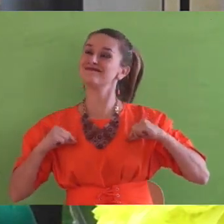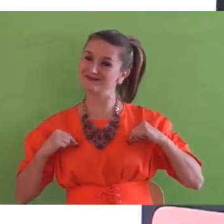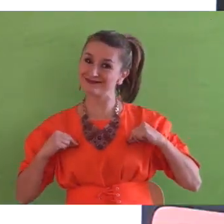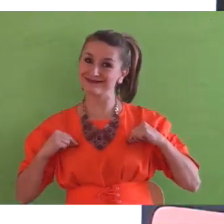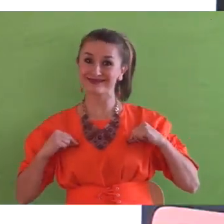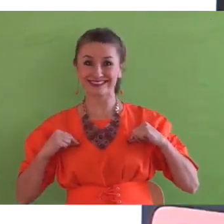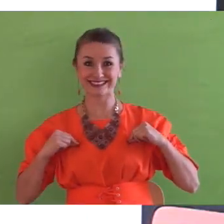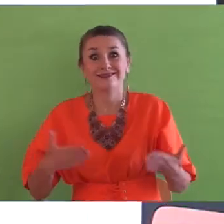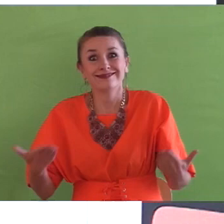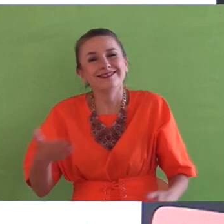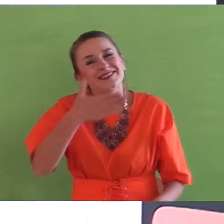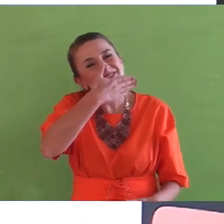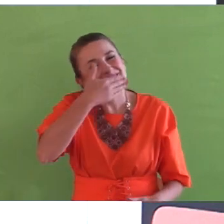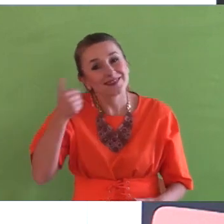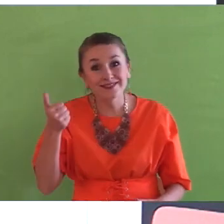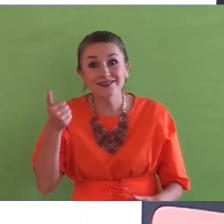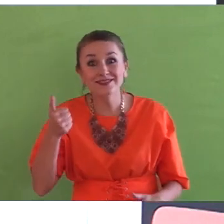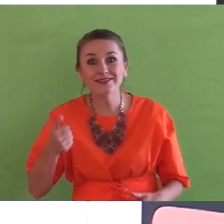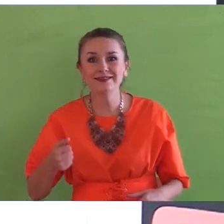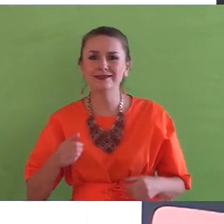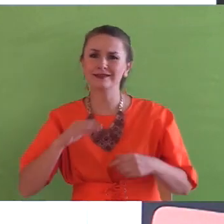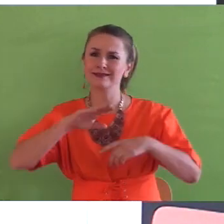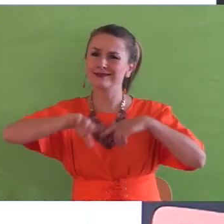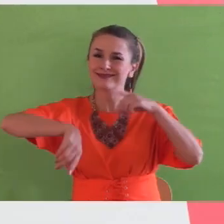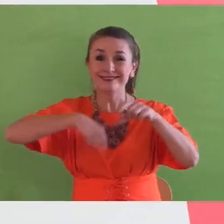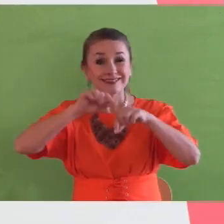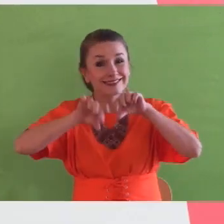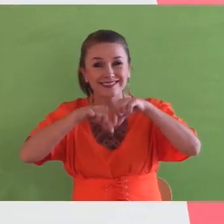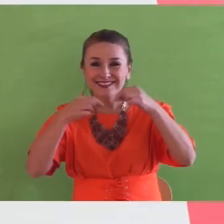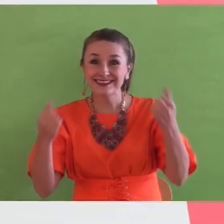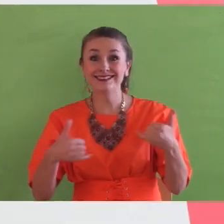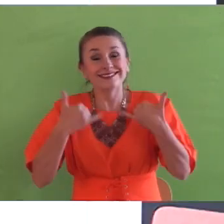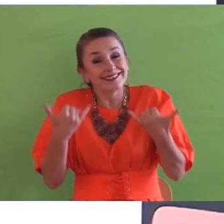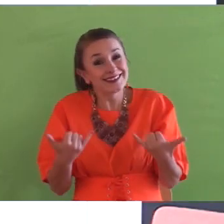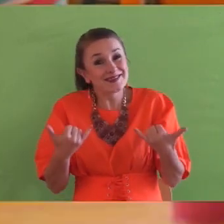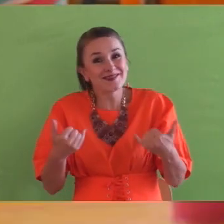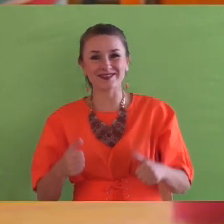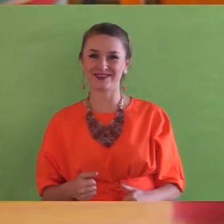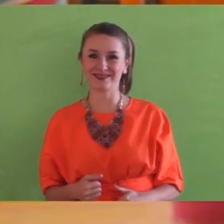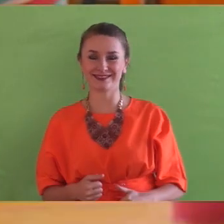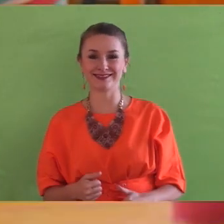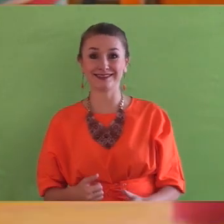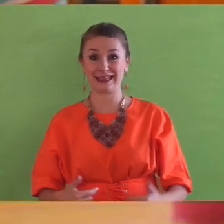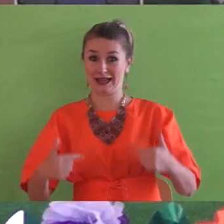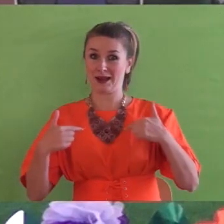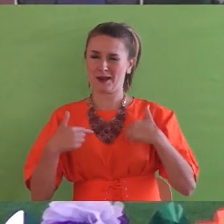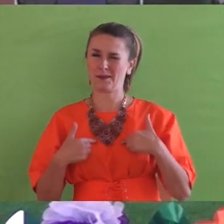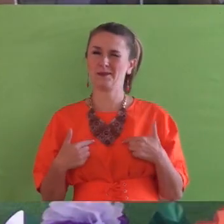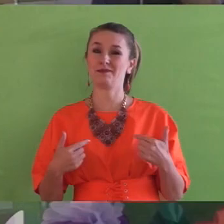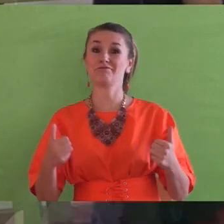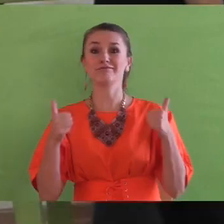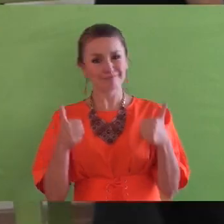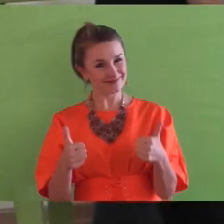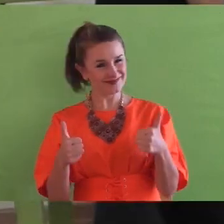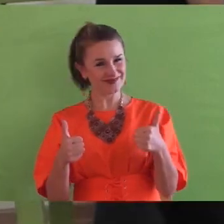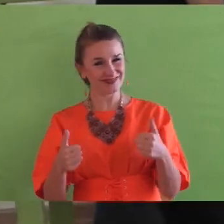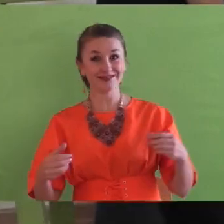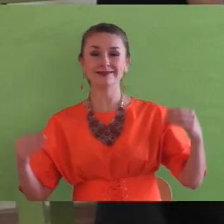saludable. Y el mejor regalo de hoy es